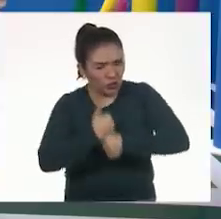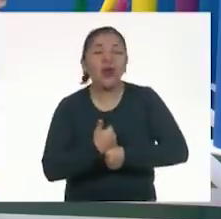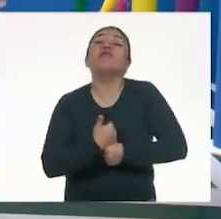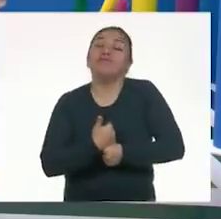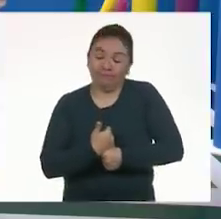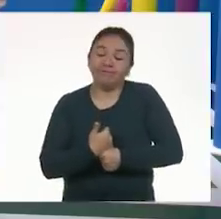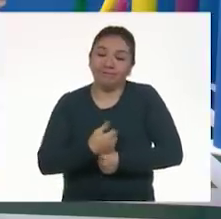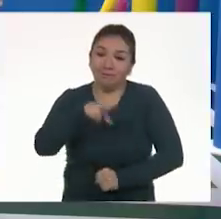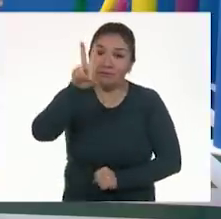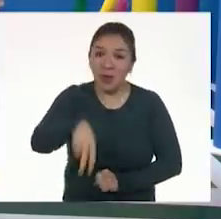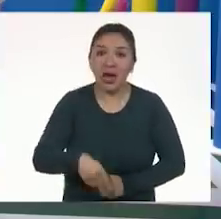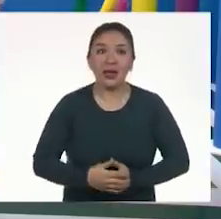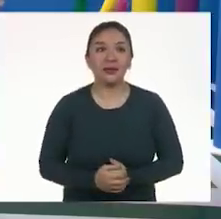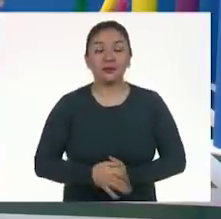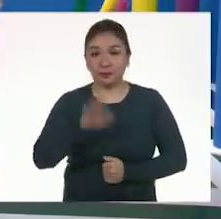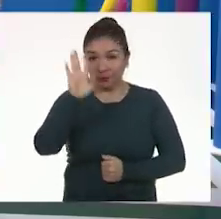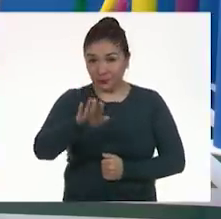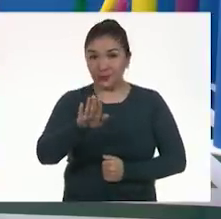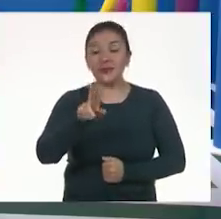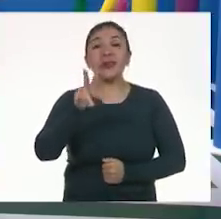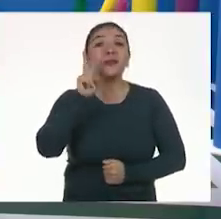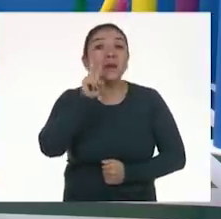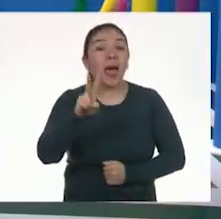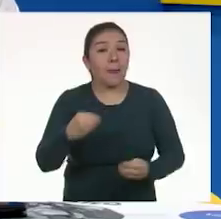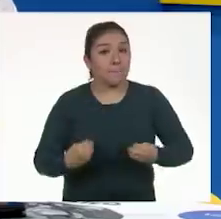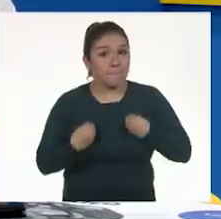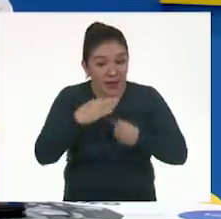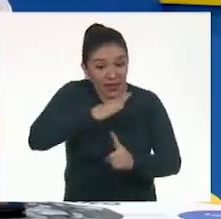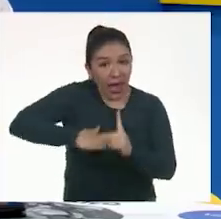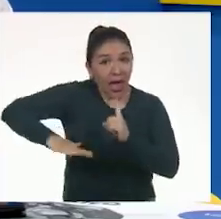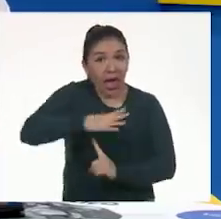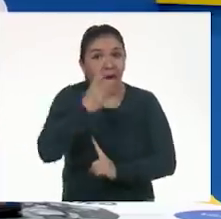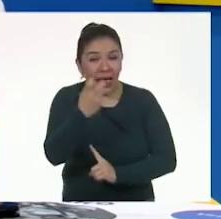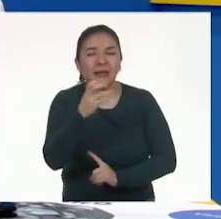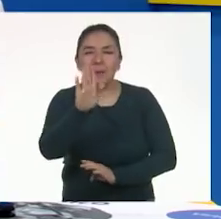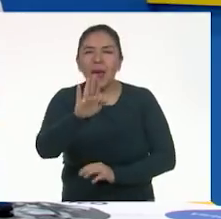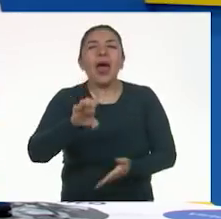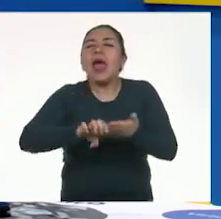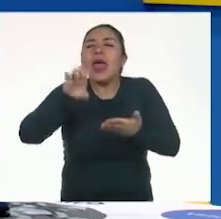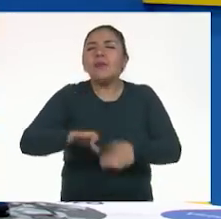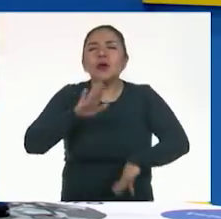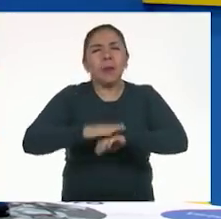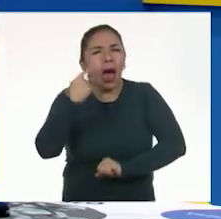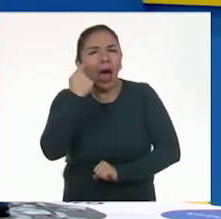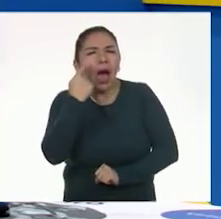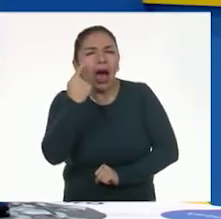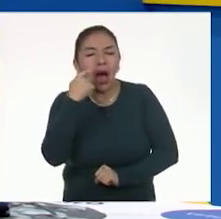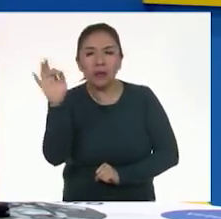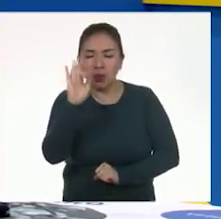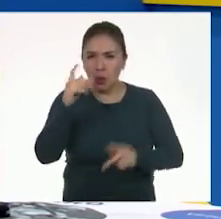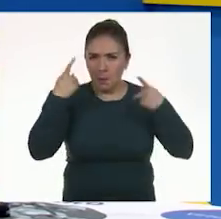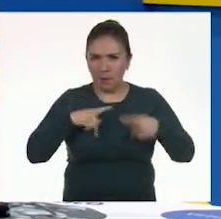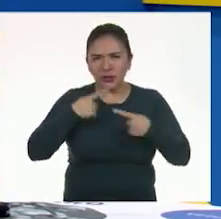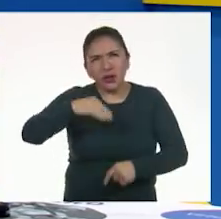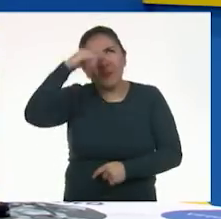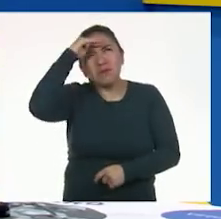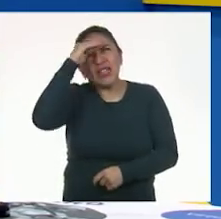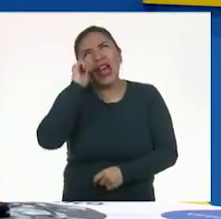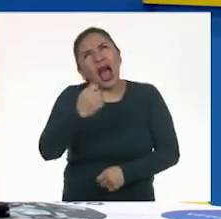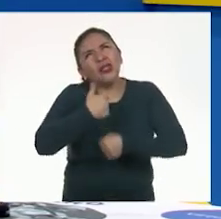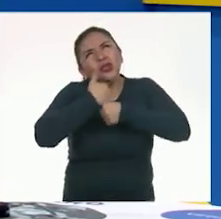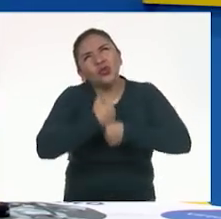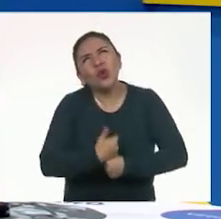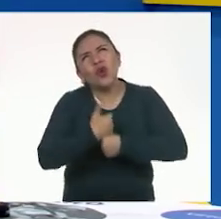las tragedias... vamos a ver eso. Eso está bien bonito, porque normalmente cuando la gente piensa en una tragedia,